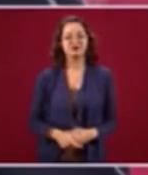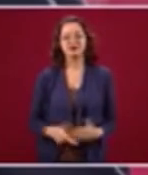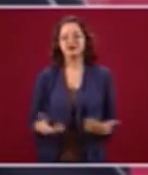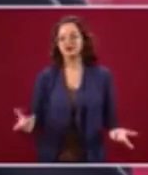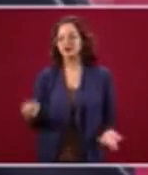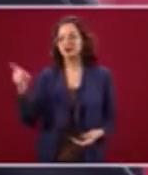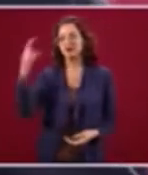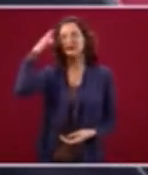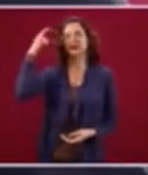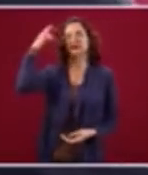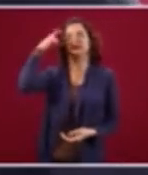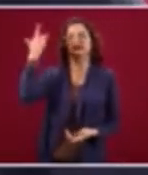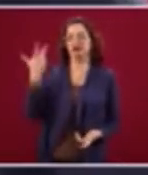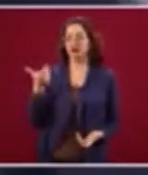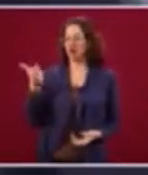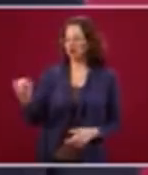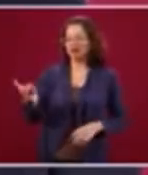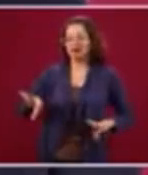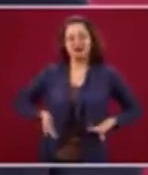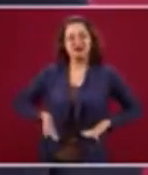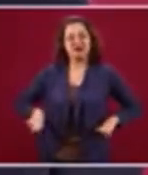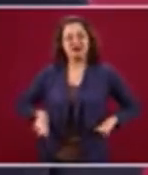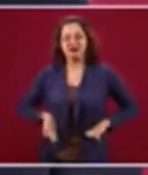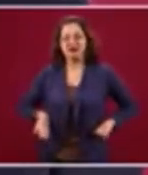actitud, esa conducta.